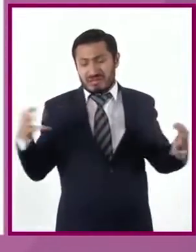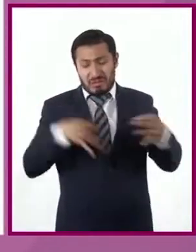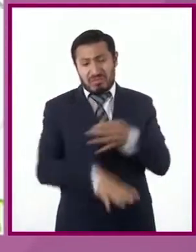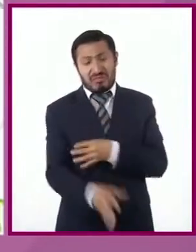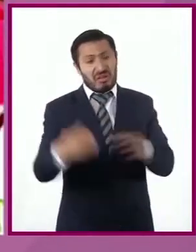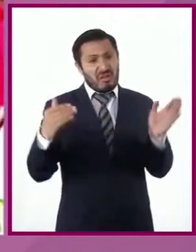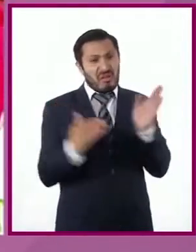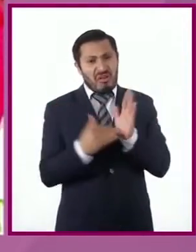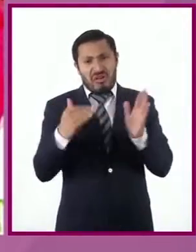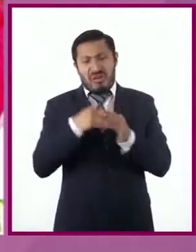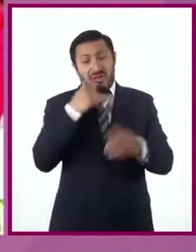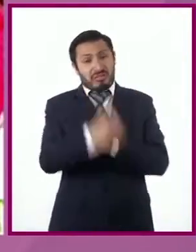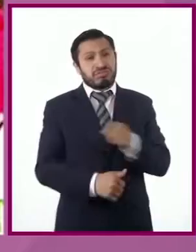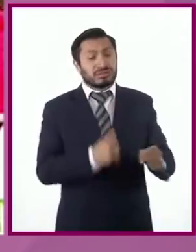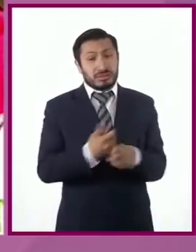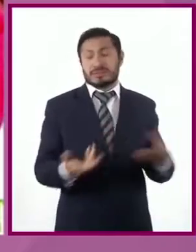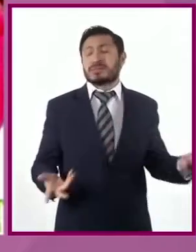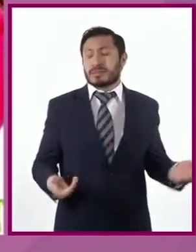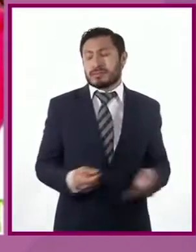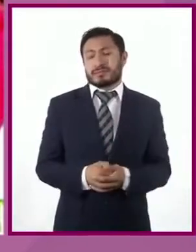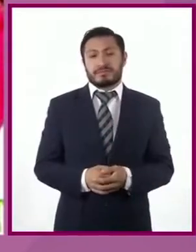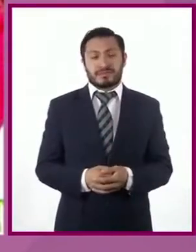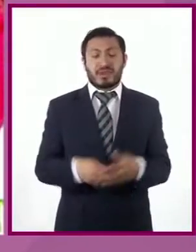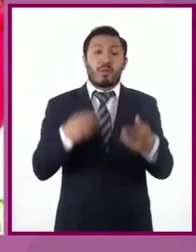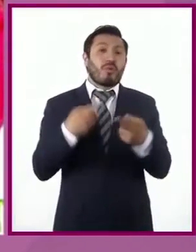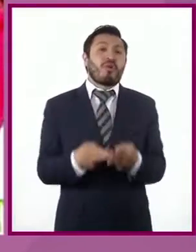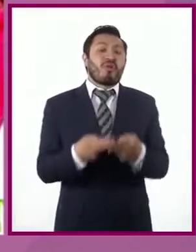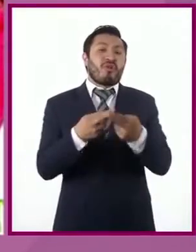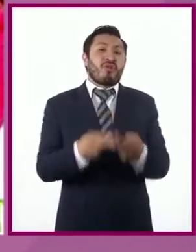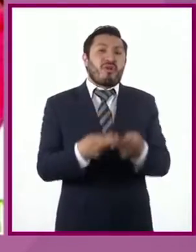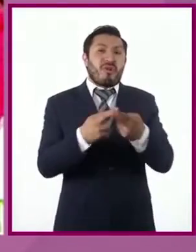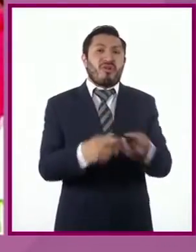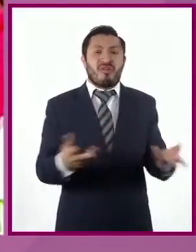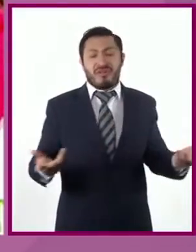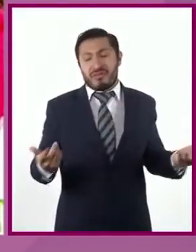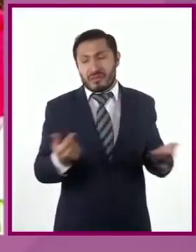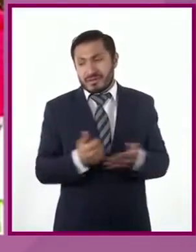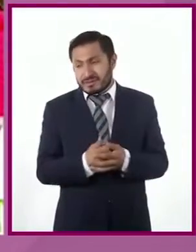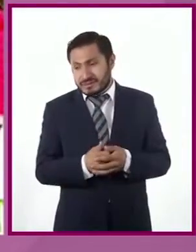millones de años. Bueno, un fósil son restos de